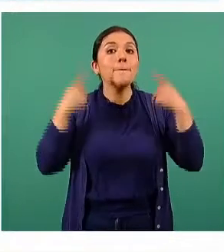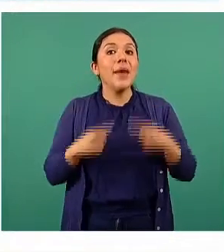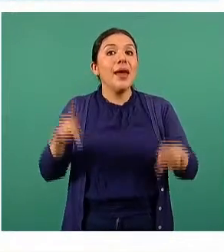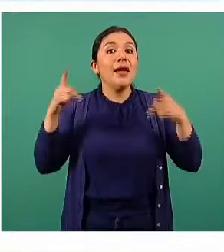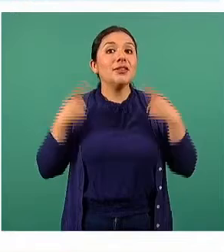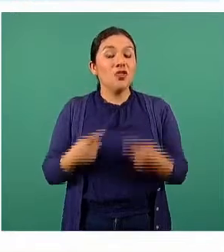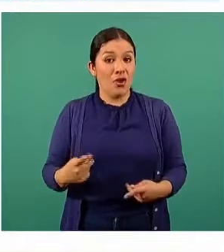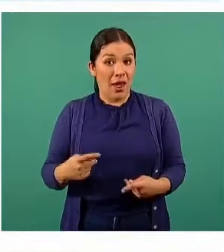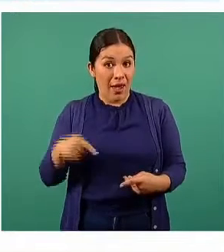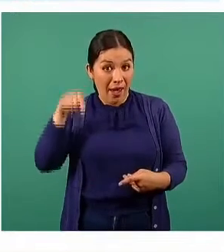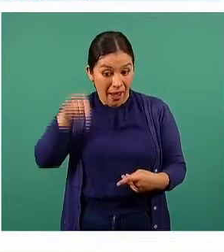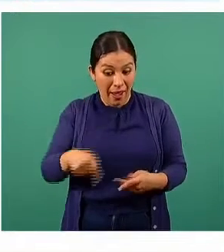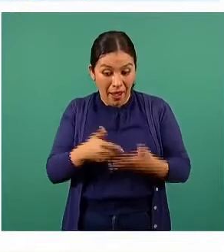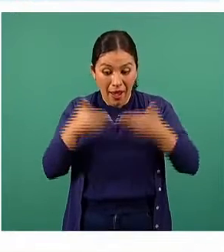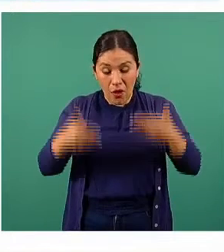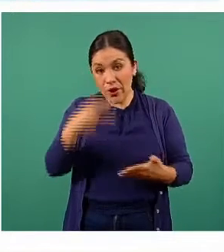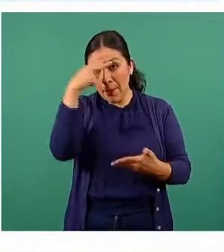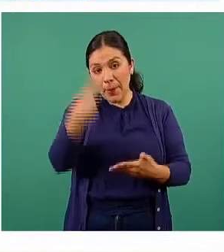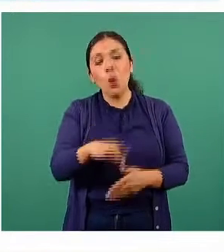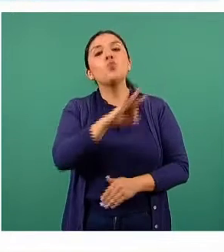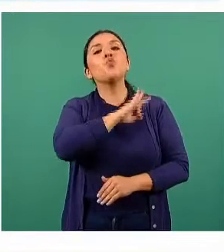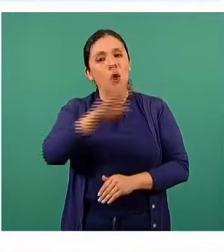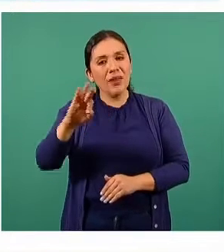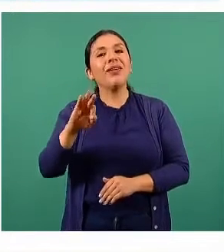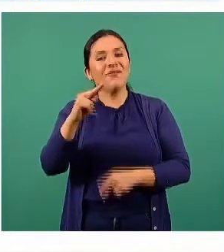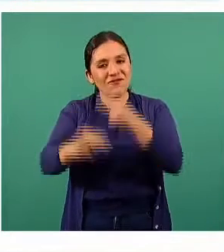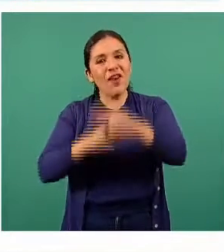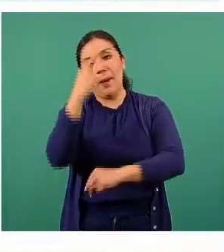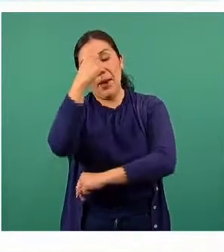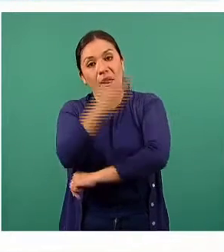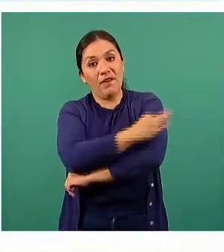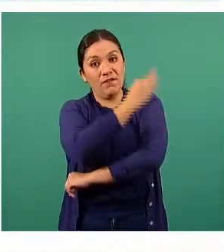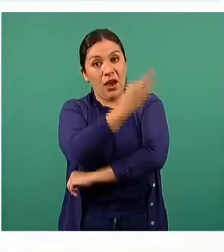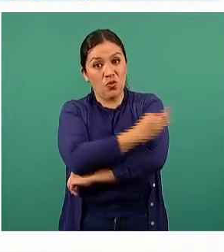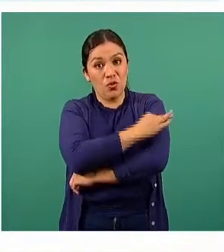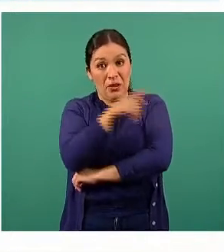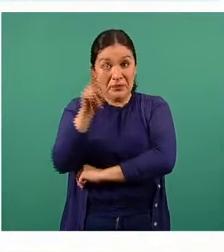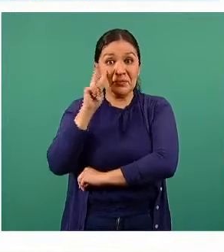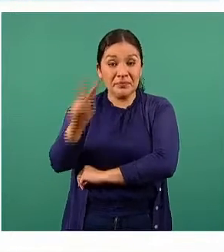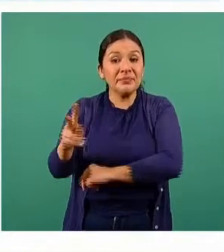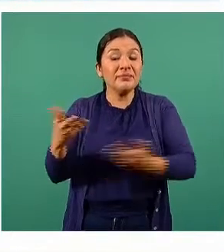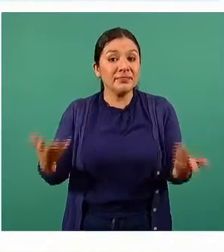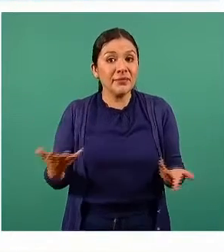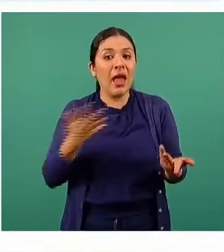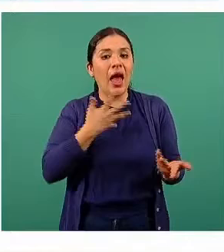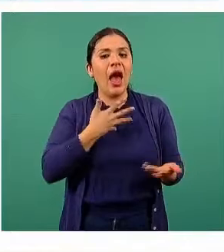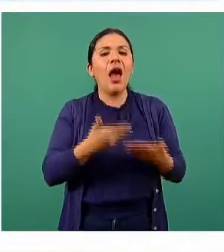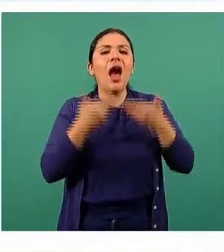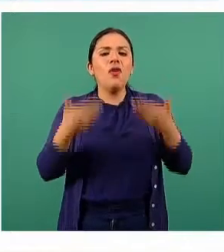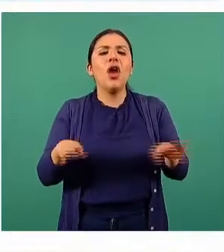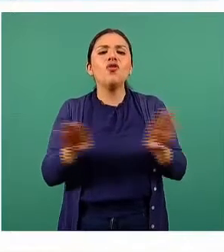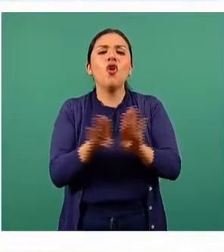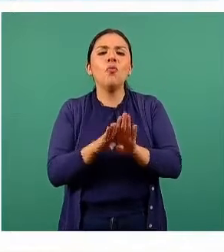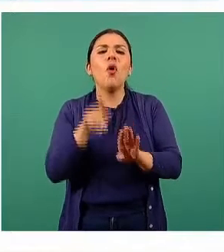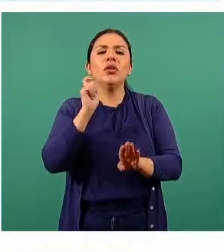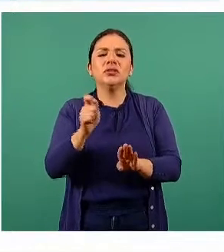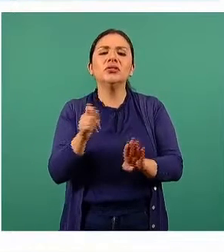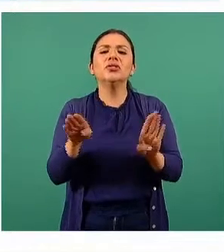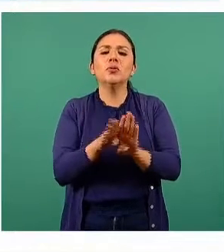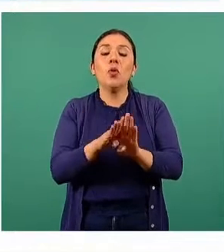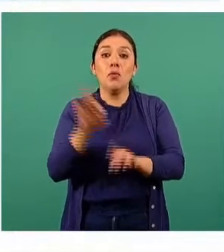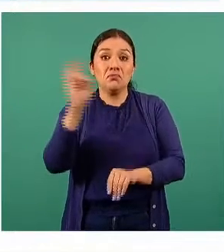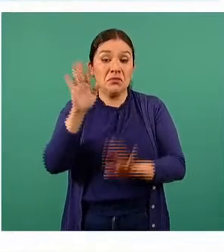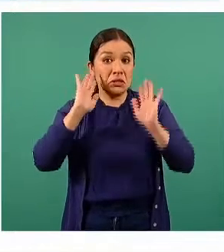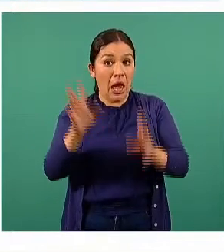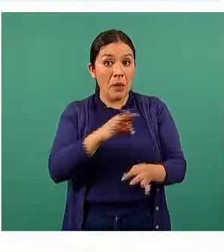que en este momento puede recibir la vacunación. Y podemos obviamente ver cómo están también distribuidas en función de si